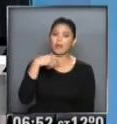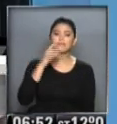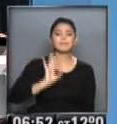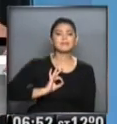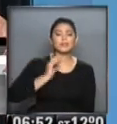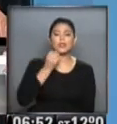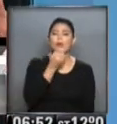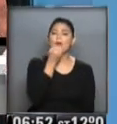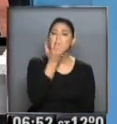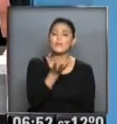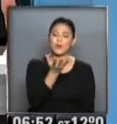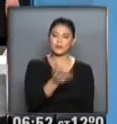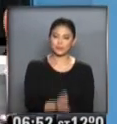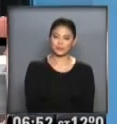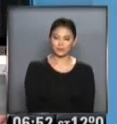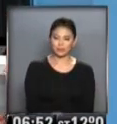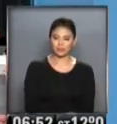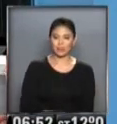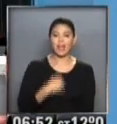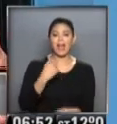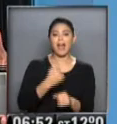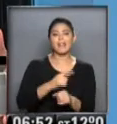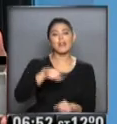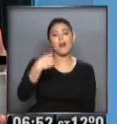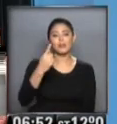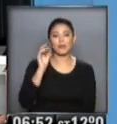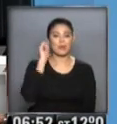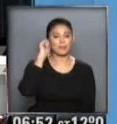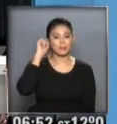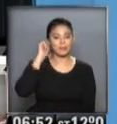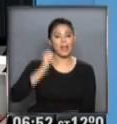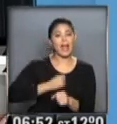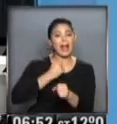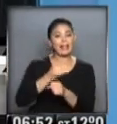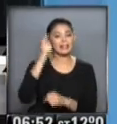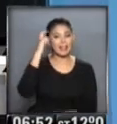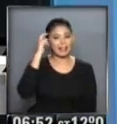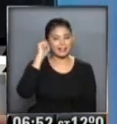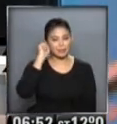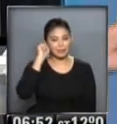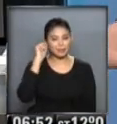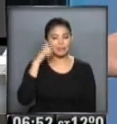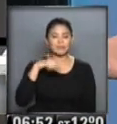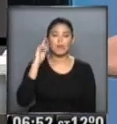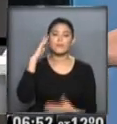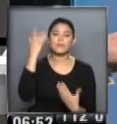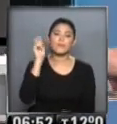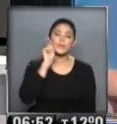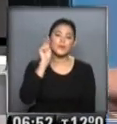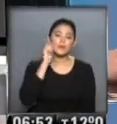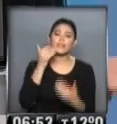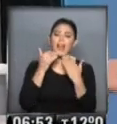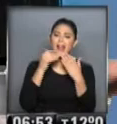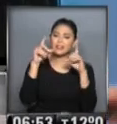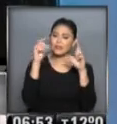año hermoso, hermoso, hermoso. Hasta el próximo cumpleaños, hasta que cumplas 10, Joel. Besos, gracias por la foto.